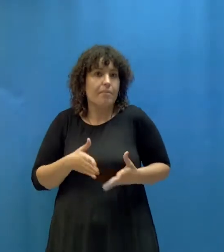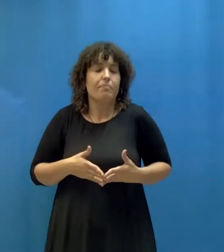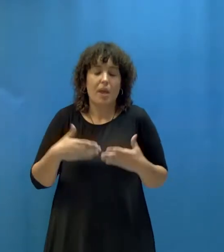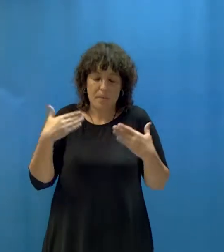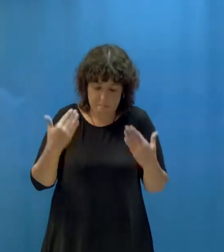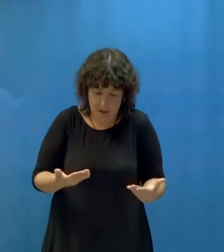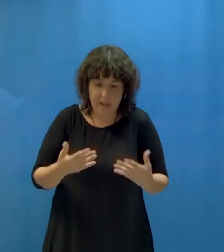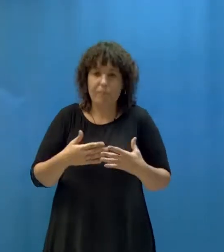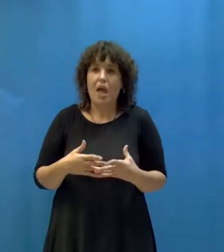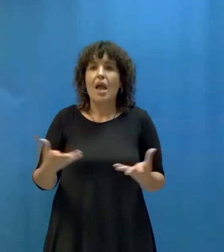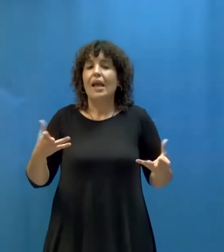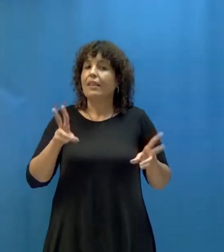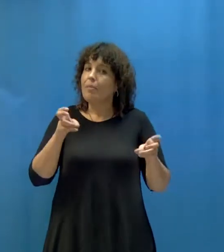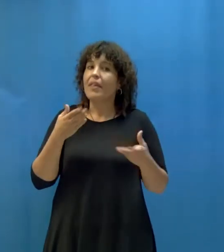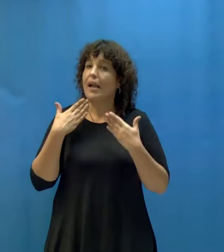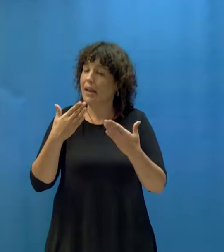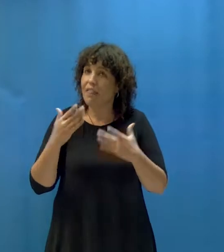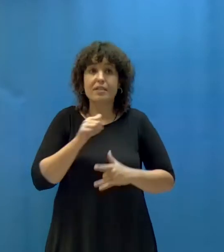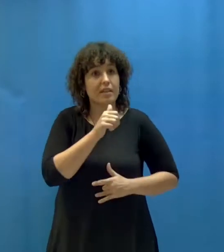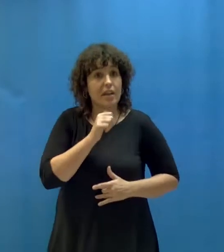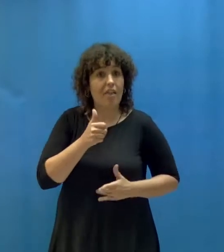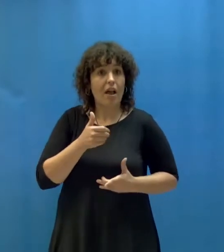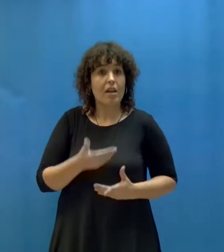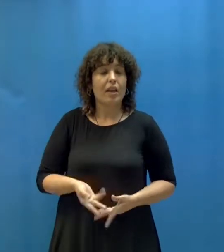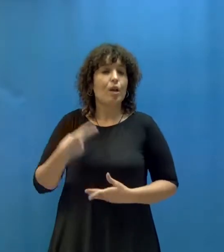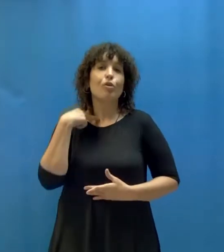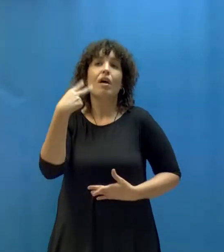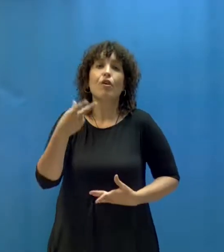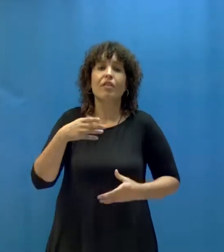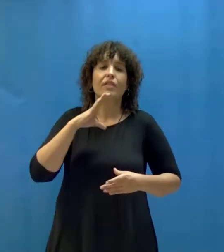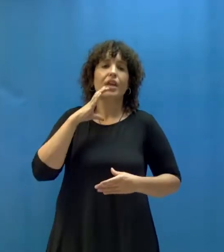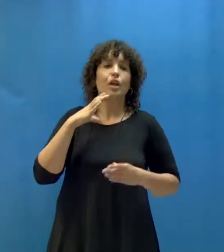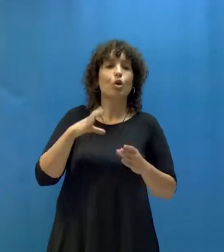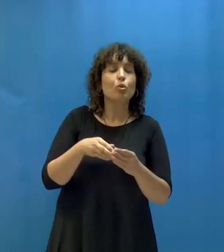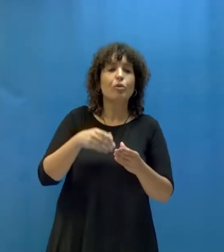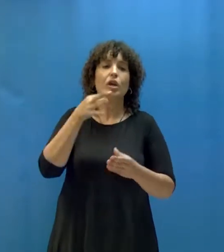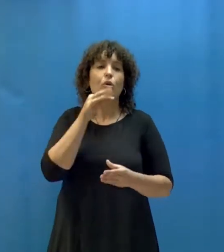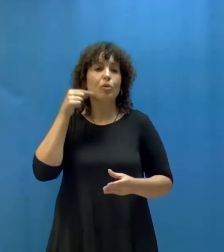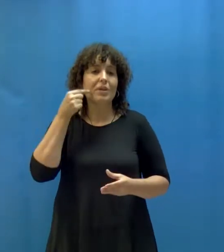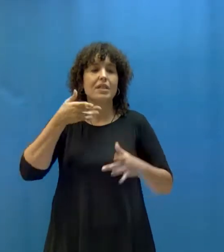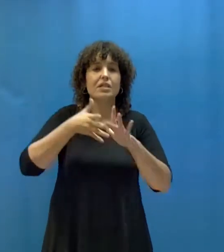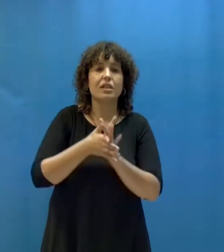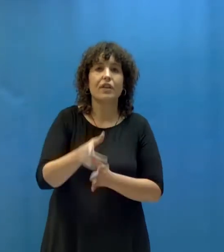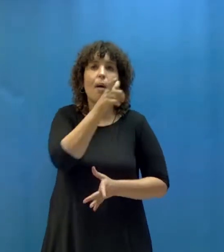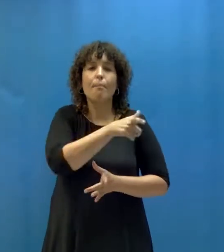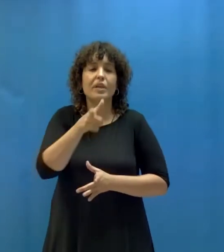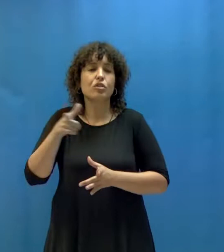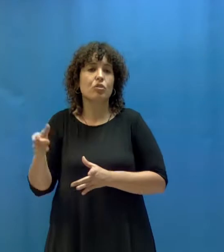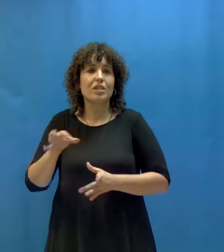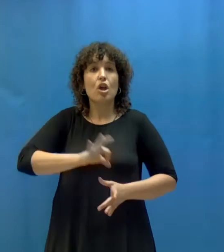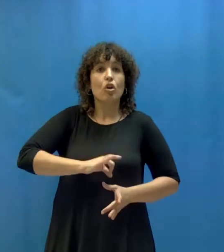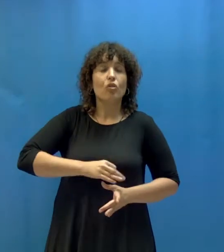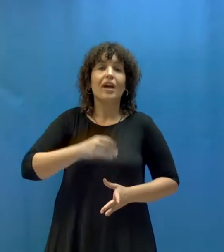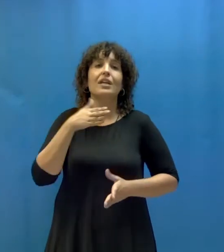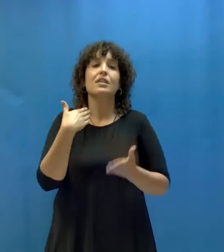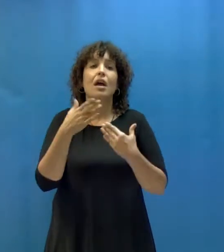nada para el portavoz del grupo de Compromís es... Gente que menosprecia a los concejales que hablan valenciano. Yo